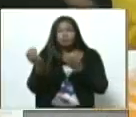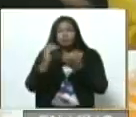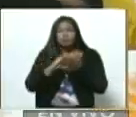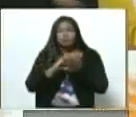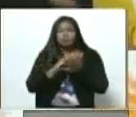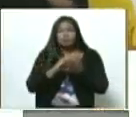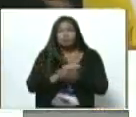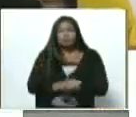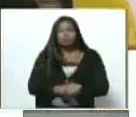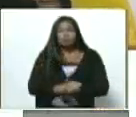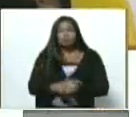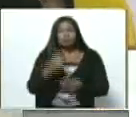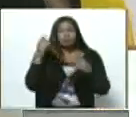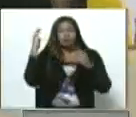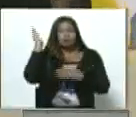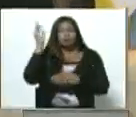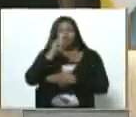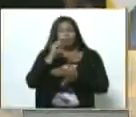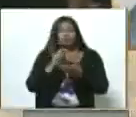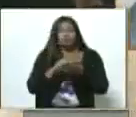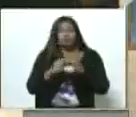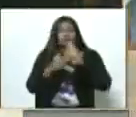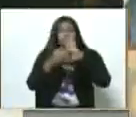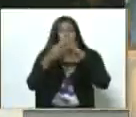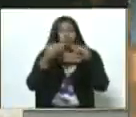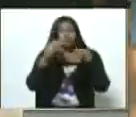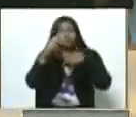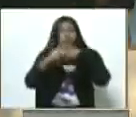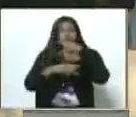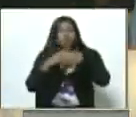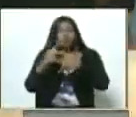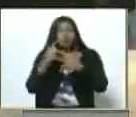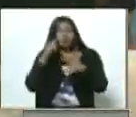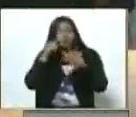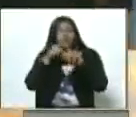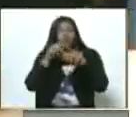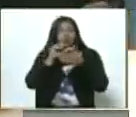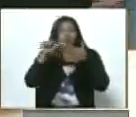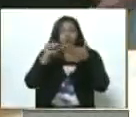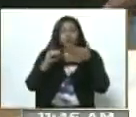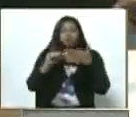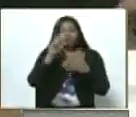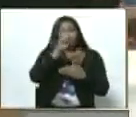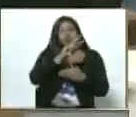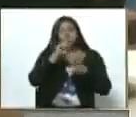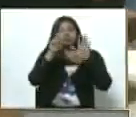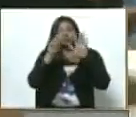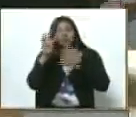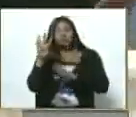a la Asamblea Nacional. Hay que destacar que todo este procedimiento está contemplado en el artículo 264 de la Constitución.